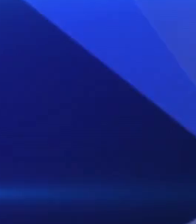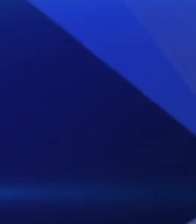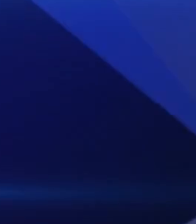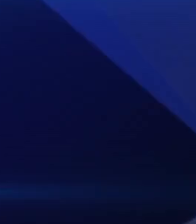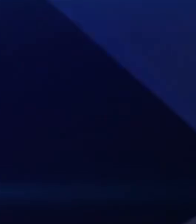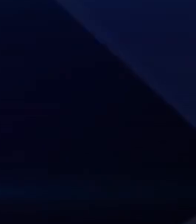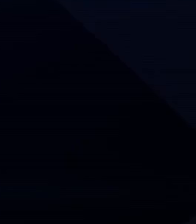tecnología